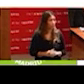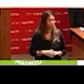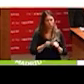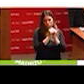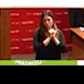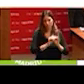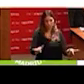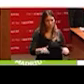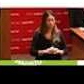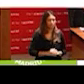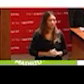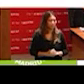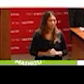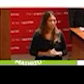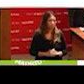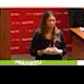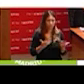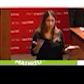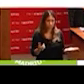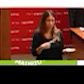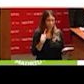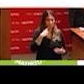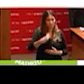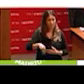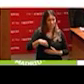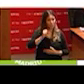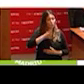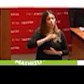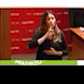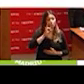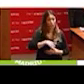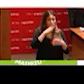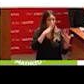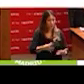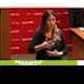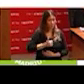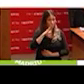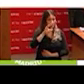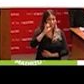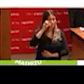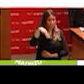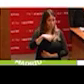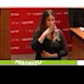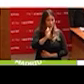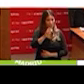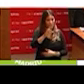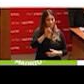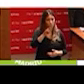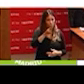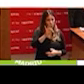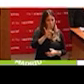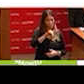la difusión decir que tenemos como presidente del club al al actual presidente del ceim Arturo